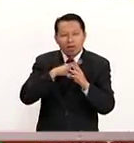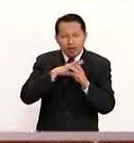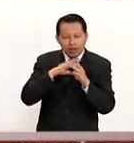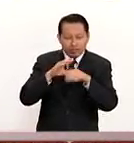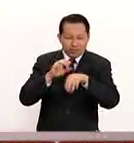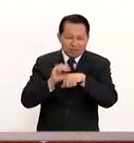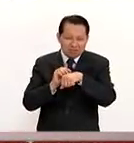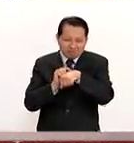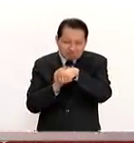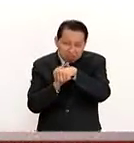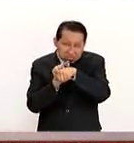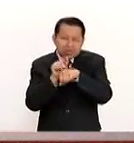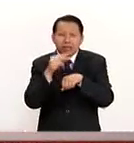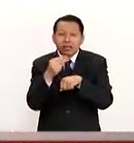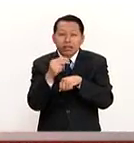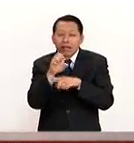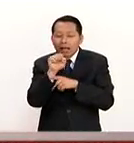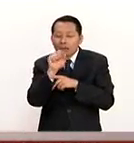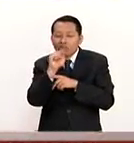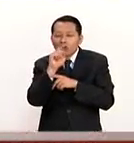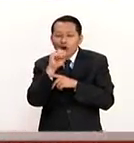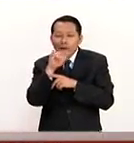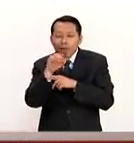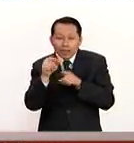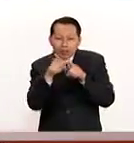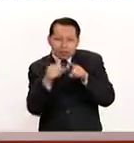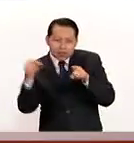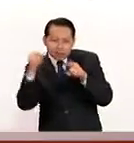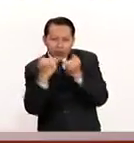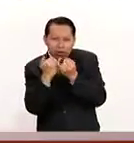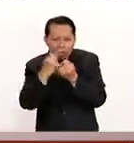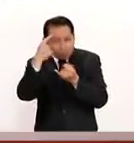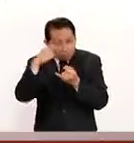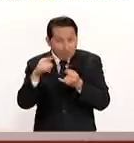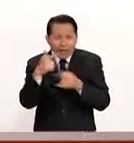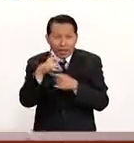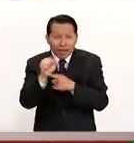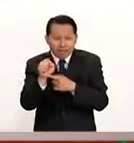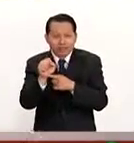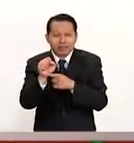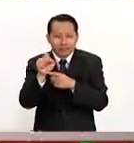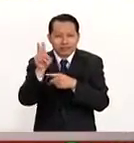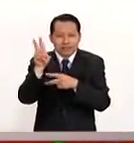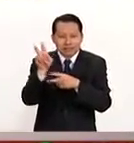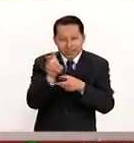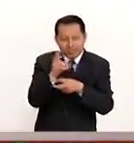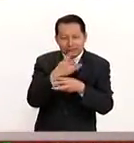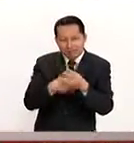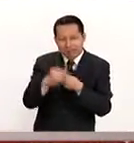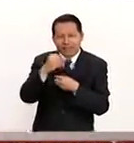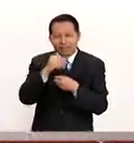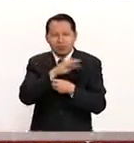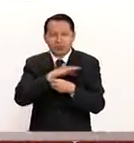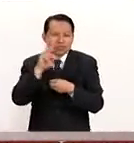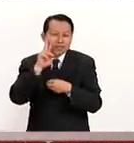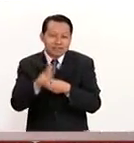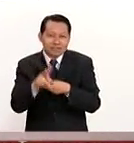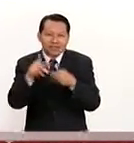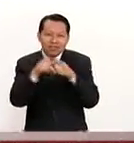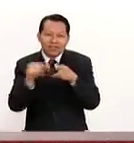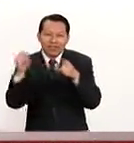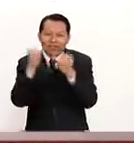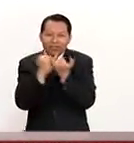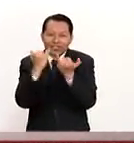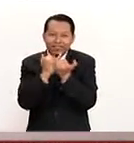muy pequeños que se llaman estomas en las hojas, que permiten el intercambio de los gases. Entonces, Andrea, igual ellos pueden ver dentro de la hoja,